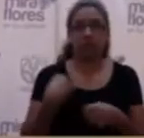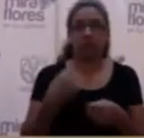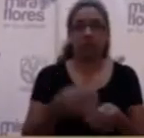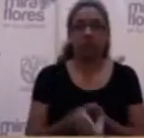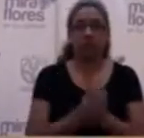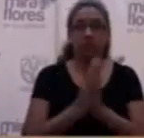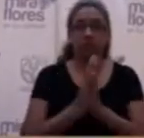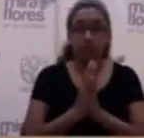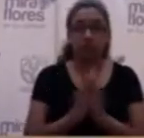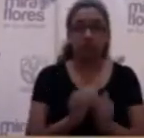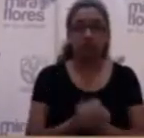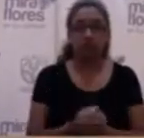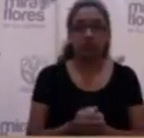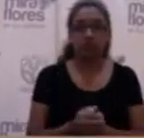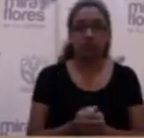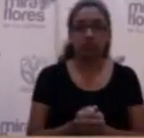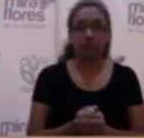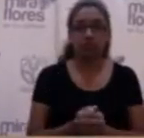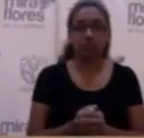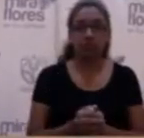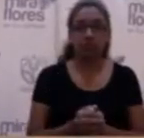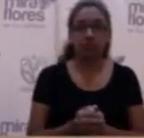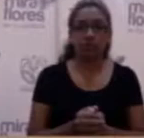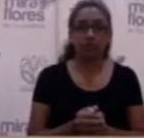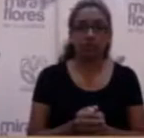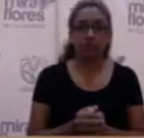lugar, solicitar